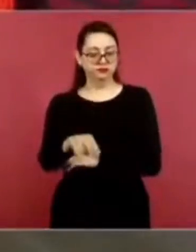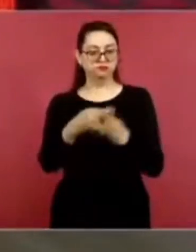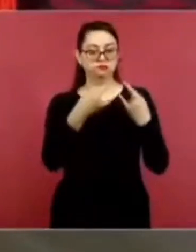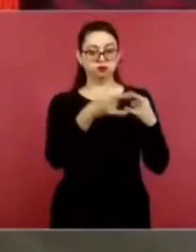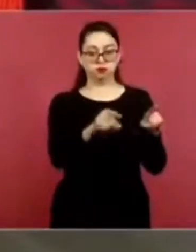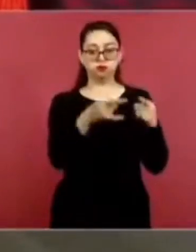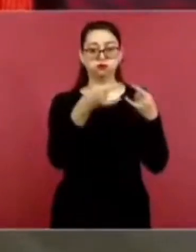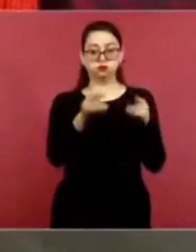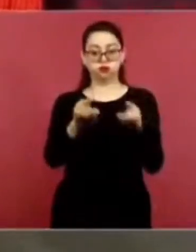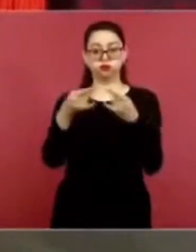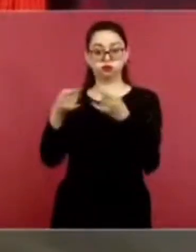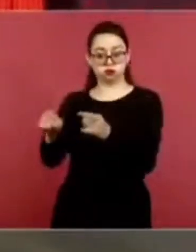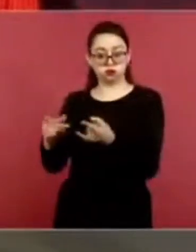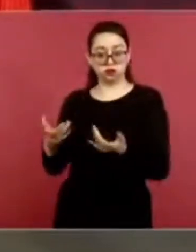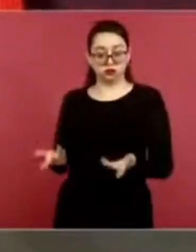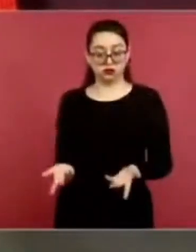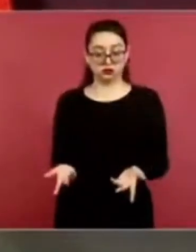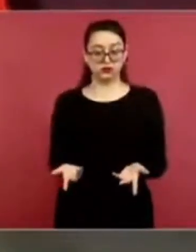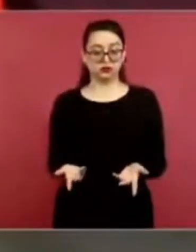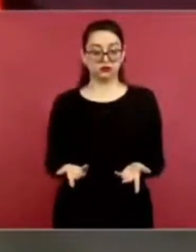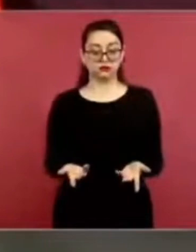¿Quiere que le ponga